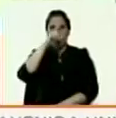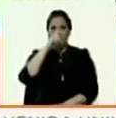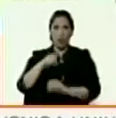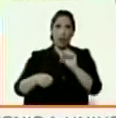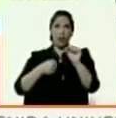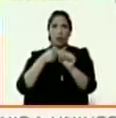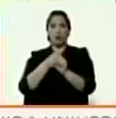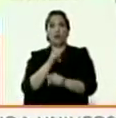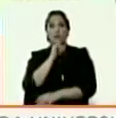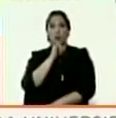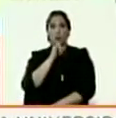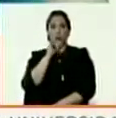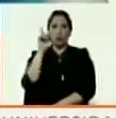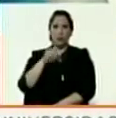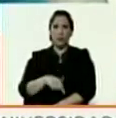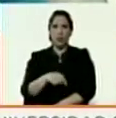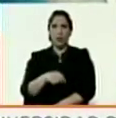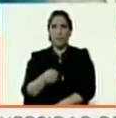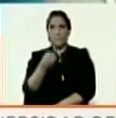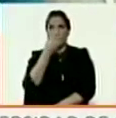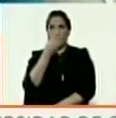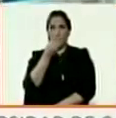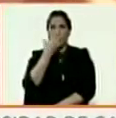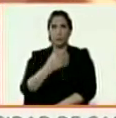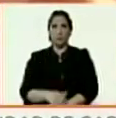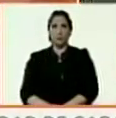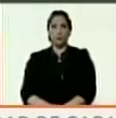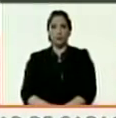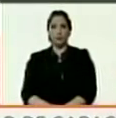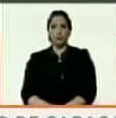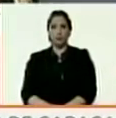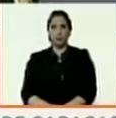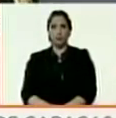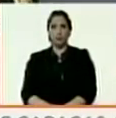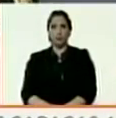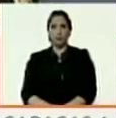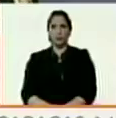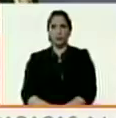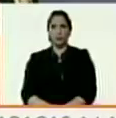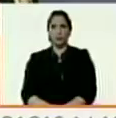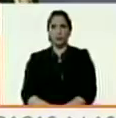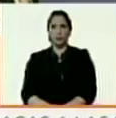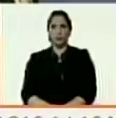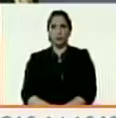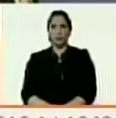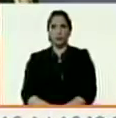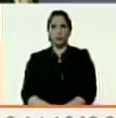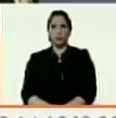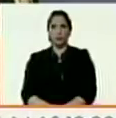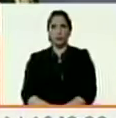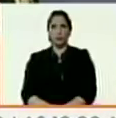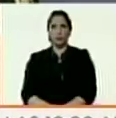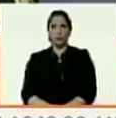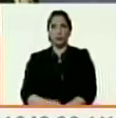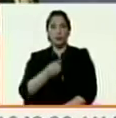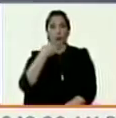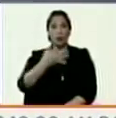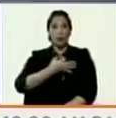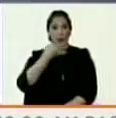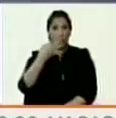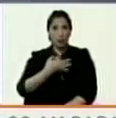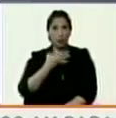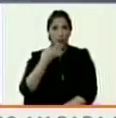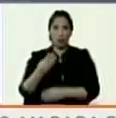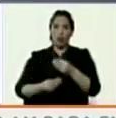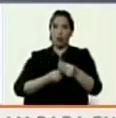Pero hay información de último minuto en el Palacio de Miraflores. María Jiménez con los detalles. María, adelante, feliz tarde. Buenas tardes, Barry. Se